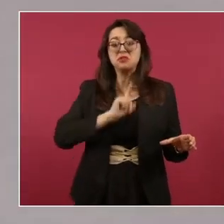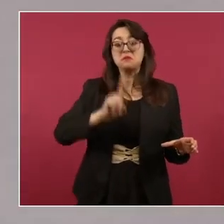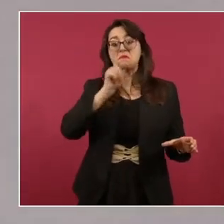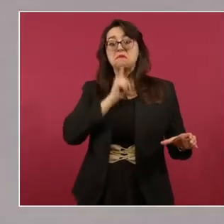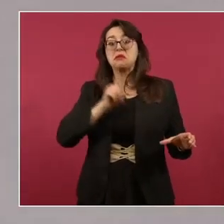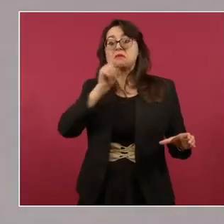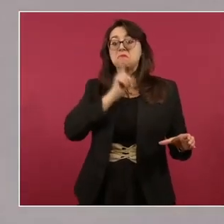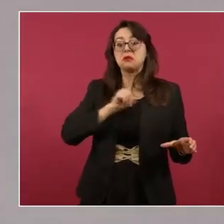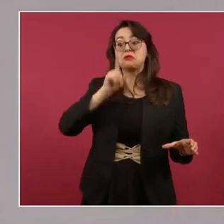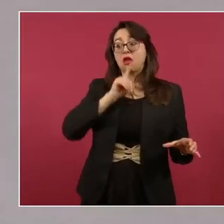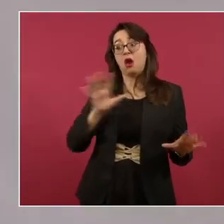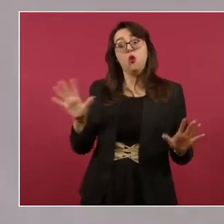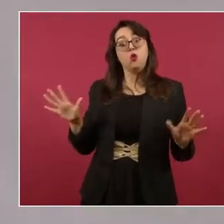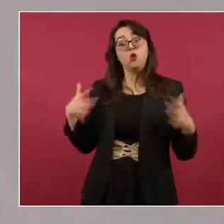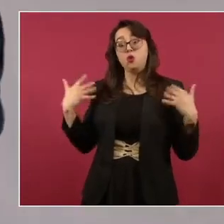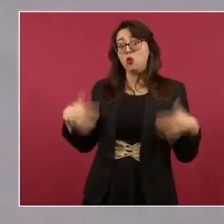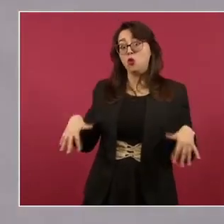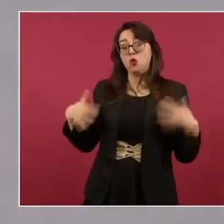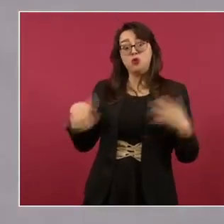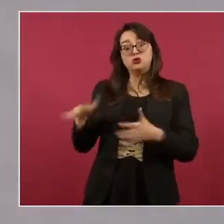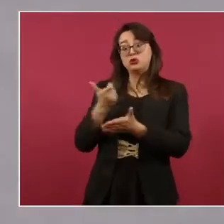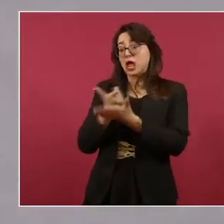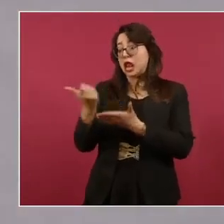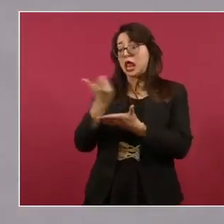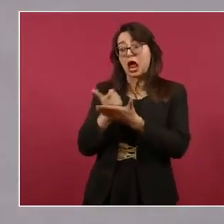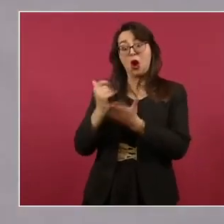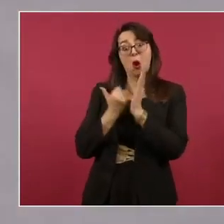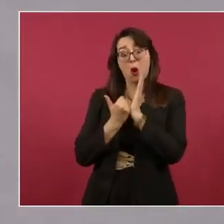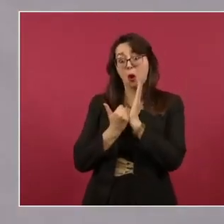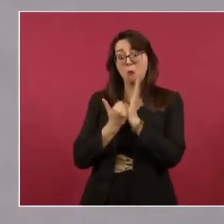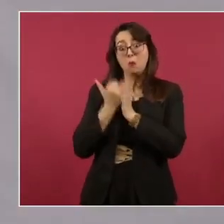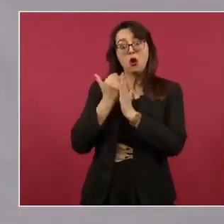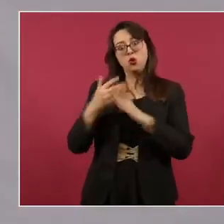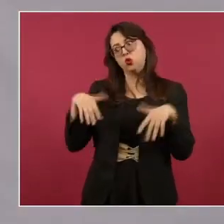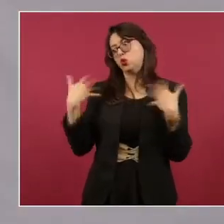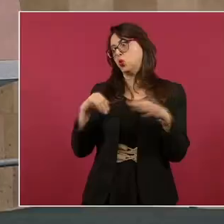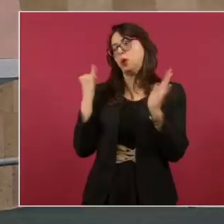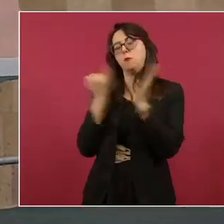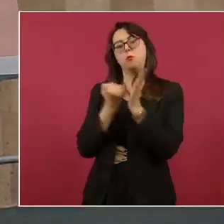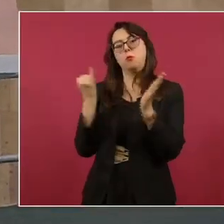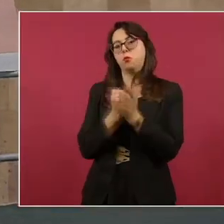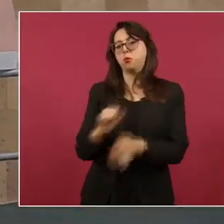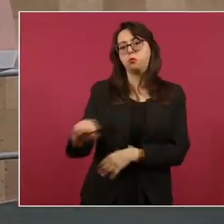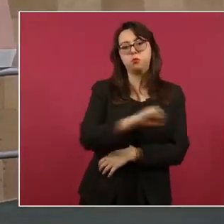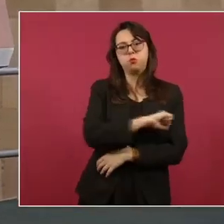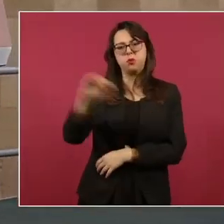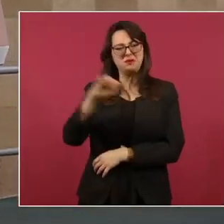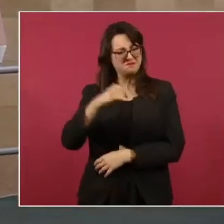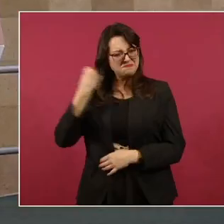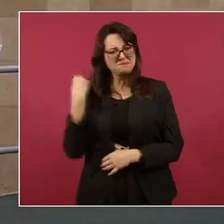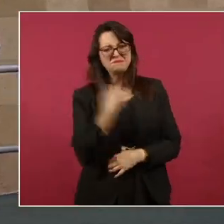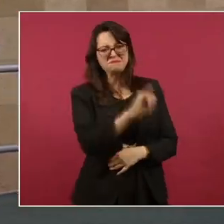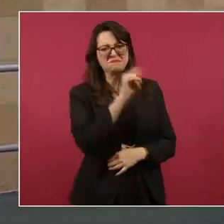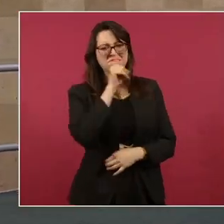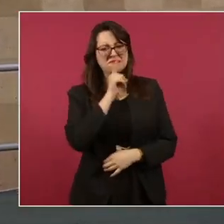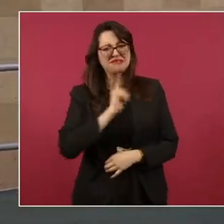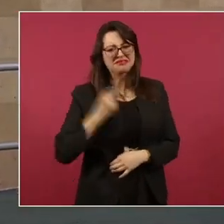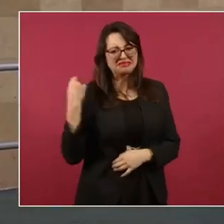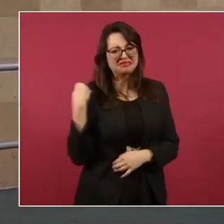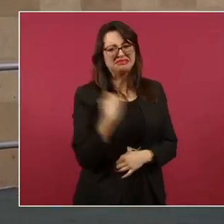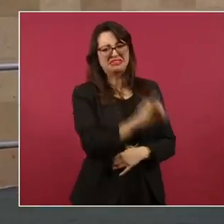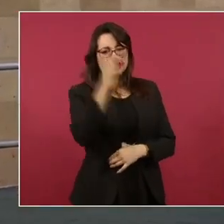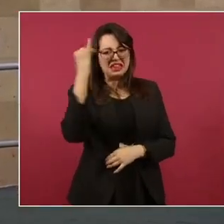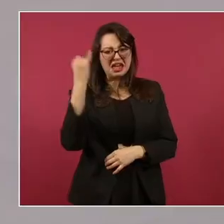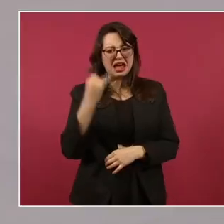mentirosos? De que si aumentaba el salario iba a haber inflación. Puro cuento.